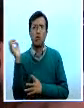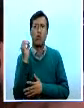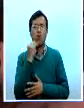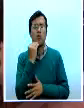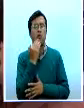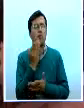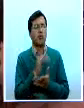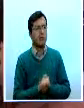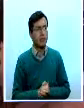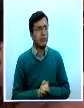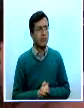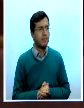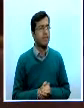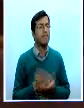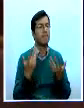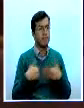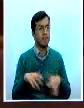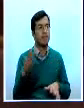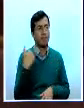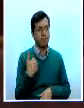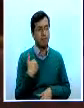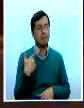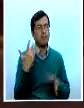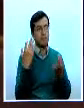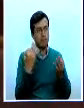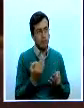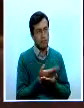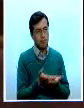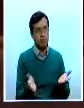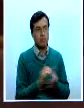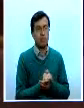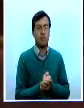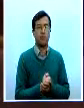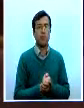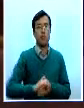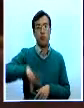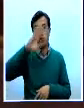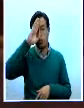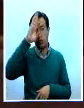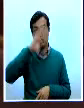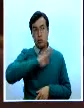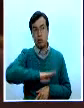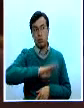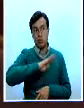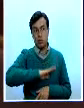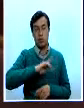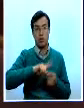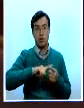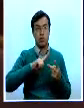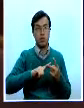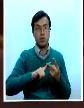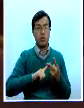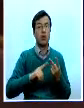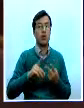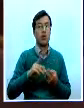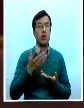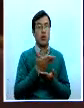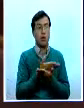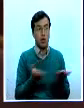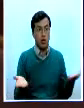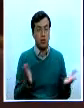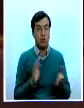qué sé yo bueno nosotros tenemos un dispositivo específico para eso va a ver personal de la policía metropolitana con la agencia metro canadá de control porque son los comisarios